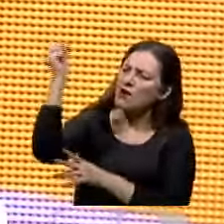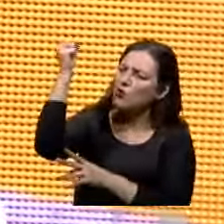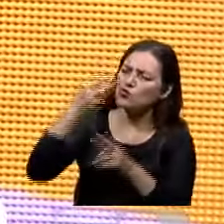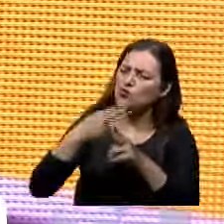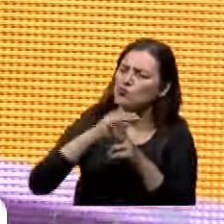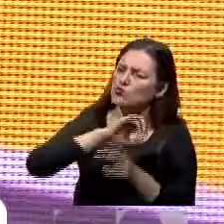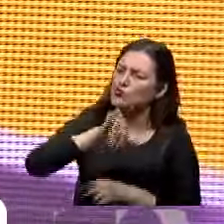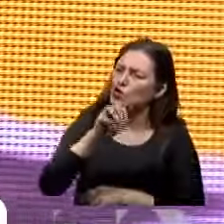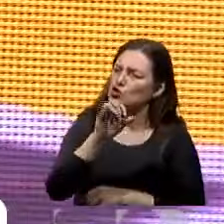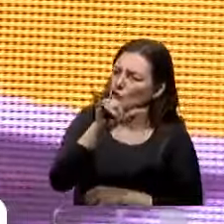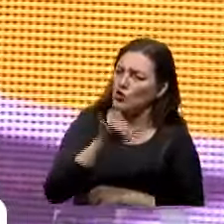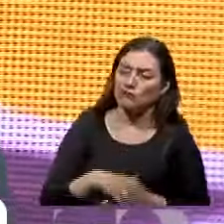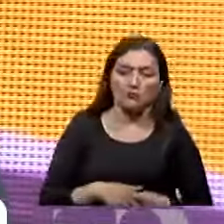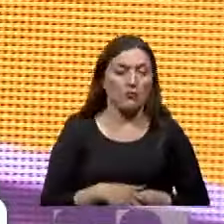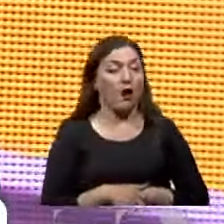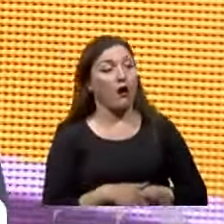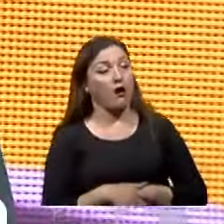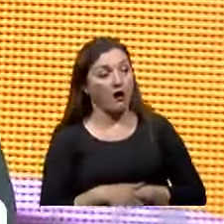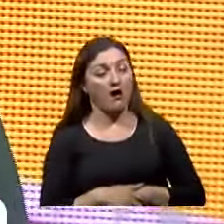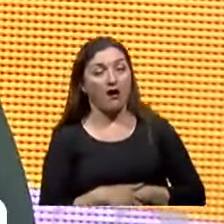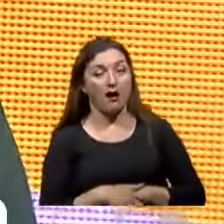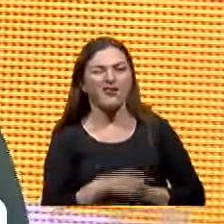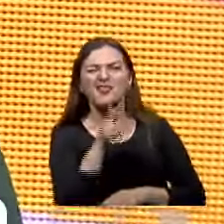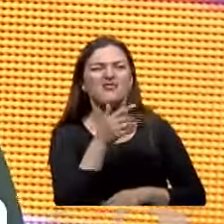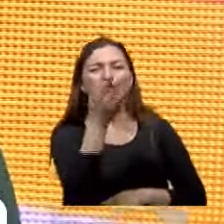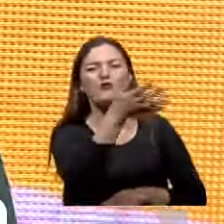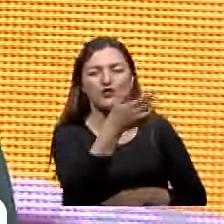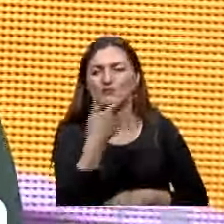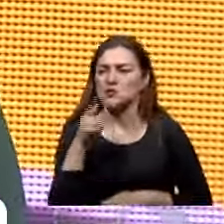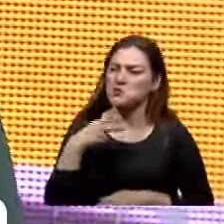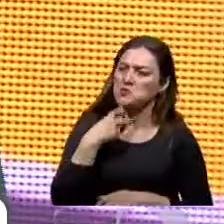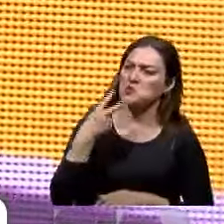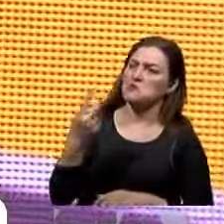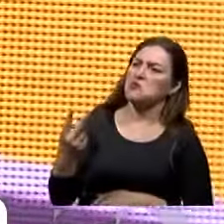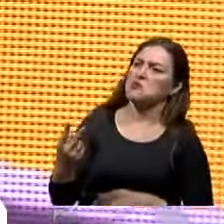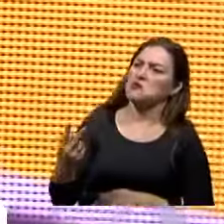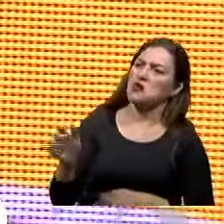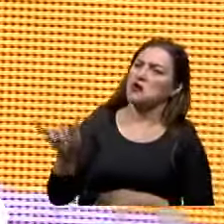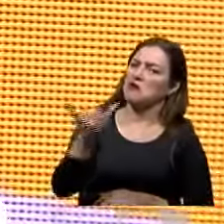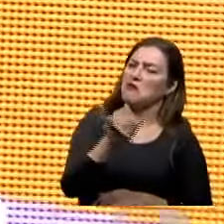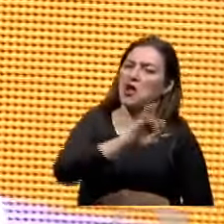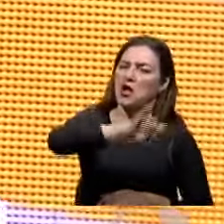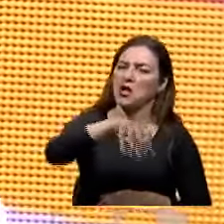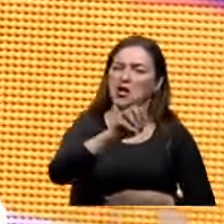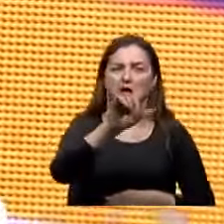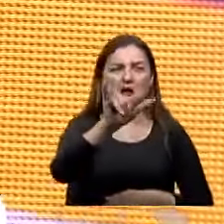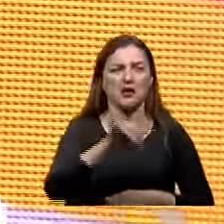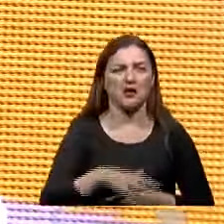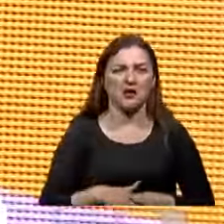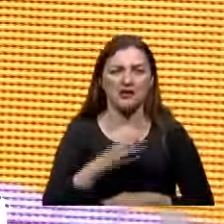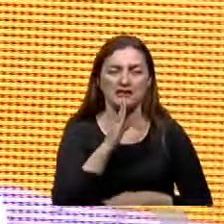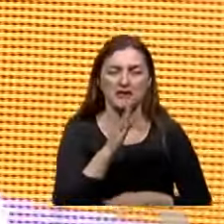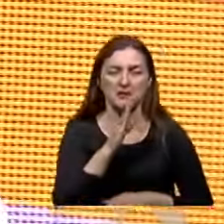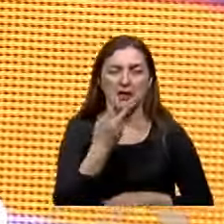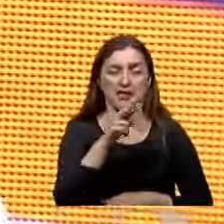yo tenía clases de canto, mis profesores me decían, como que tu voz en los agudos, como que se parece un poquito a esta artista, y siempre me ponían